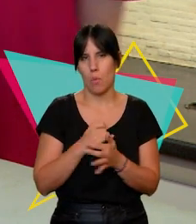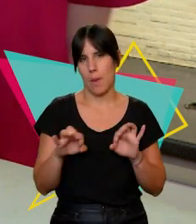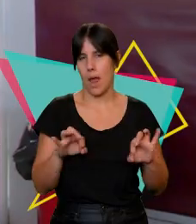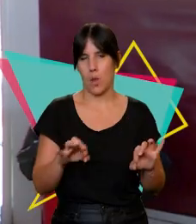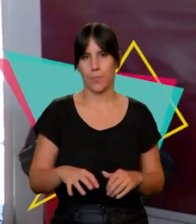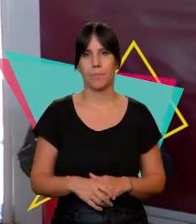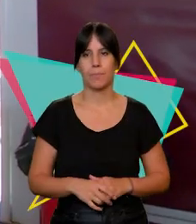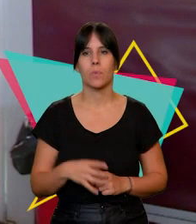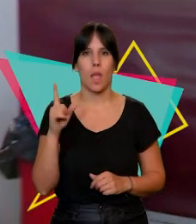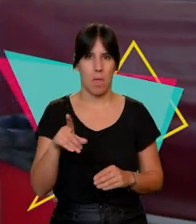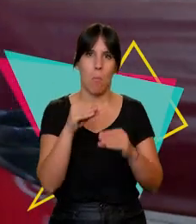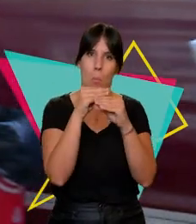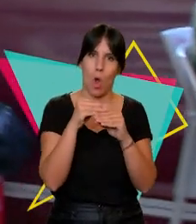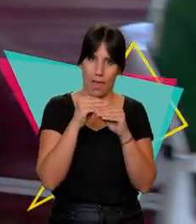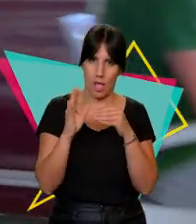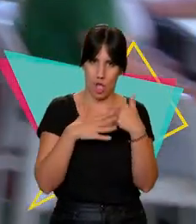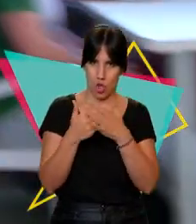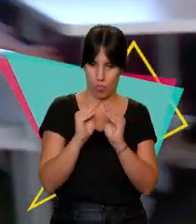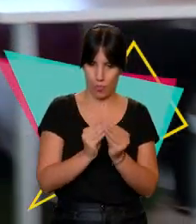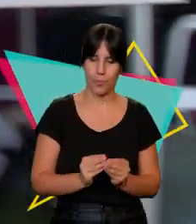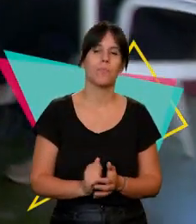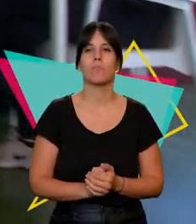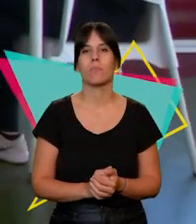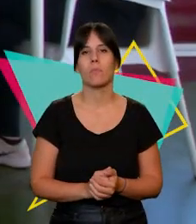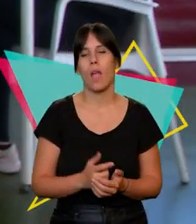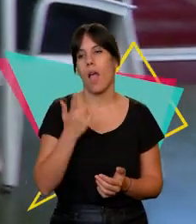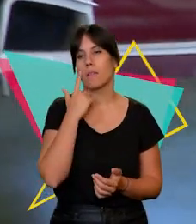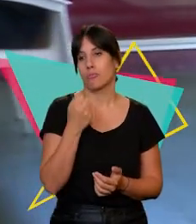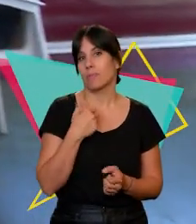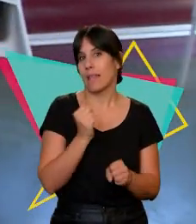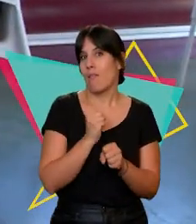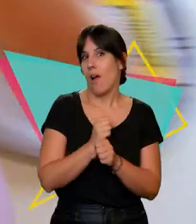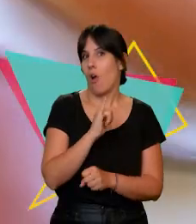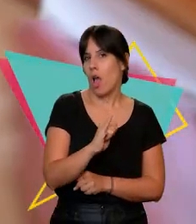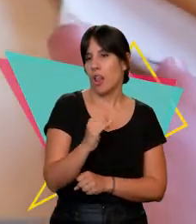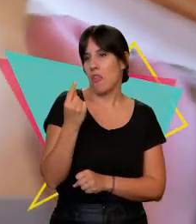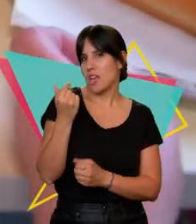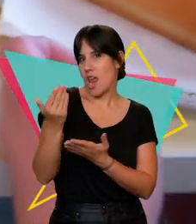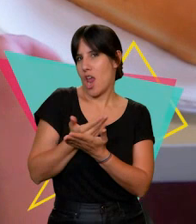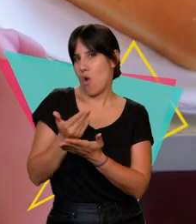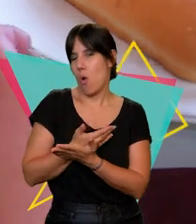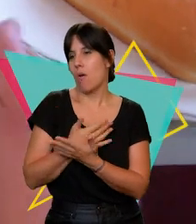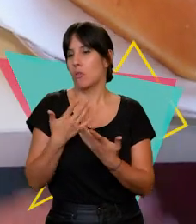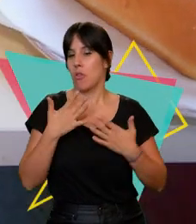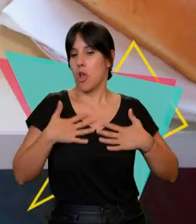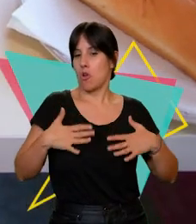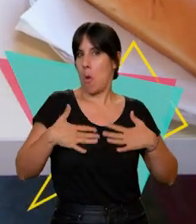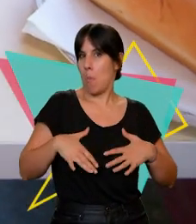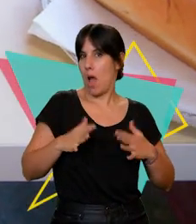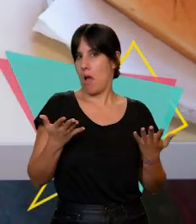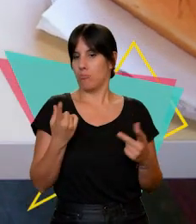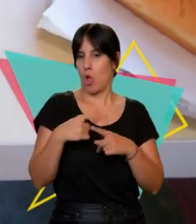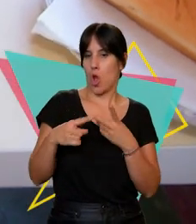en cada su sitio y hacer los bocadillos. Lo bueno del trabajo es así gano dinero y para comprar mi